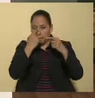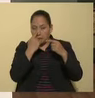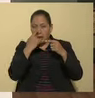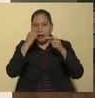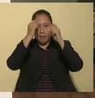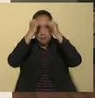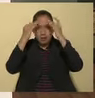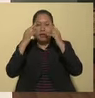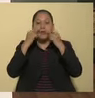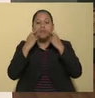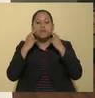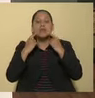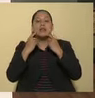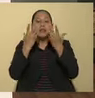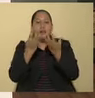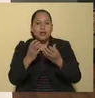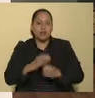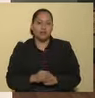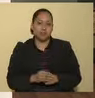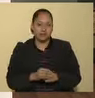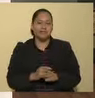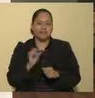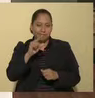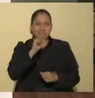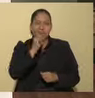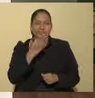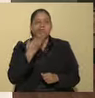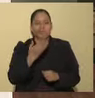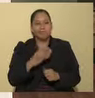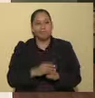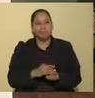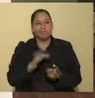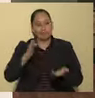alrededor de ojos ya está parte seco. Buenísimo. Muchas gracias. De nada. Gracias por resolver la duda.